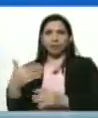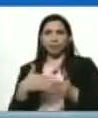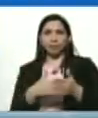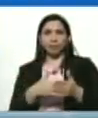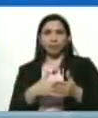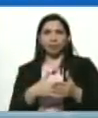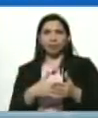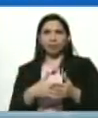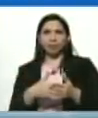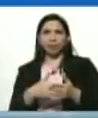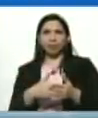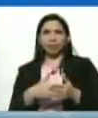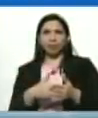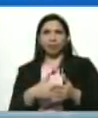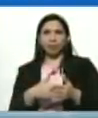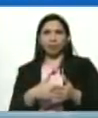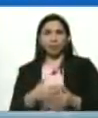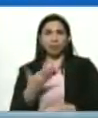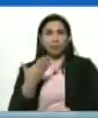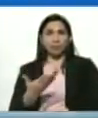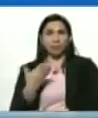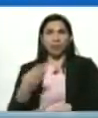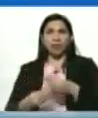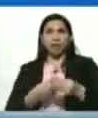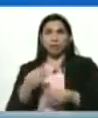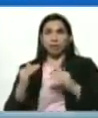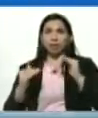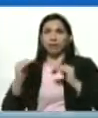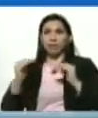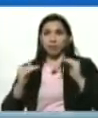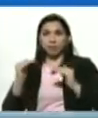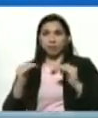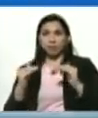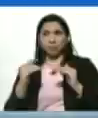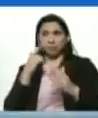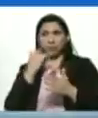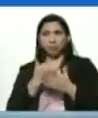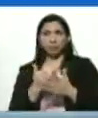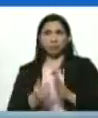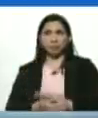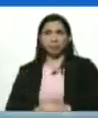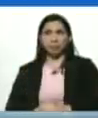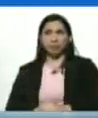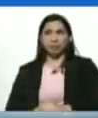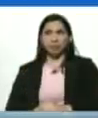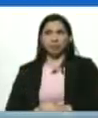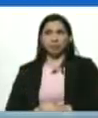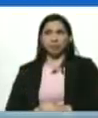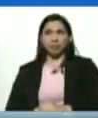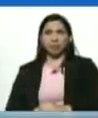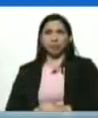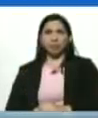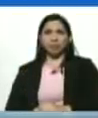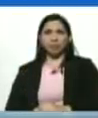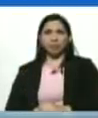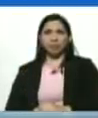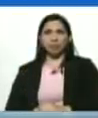bolívares es importante hacer las equivalencias verdad un refresco de lata